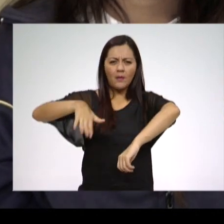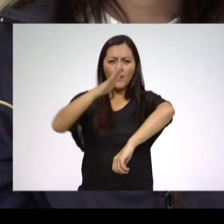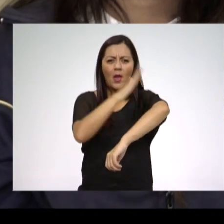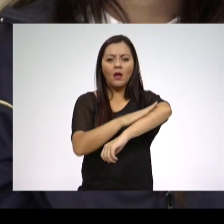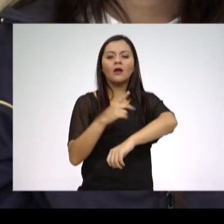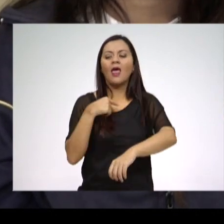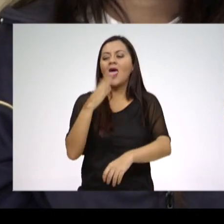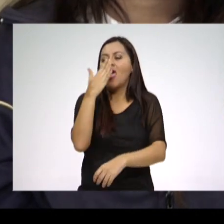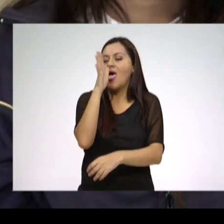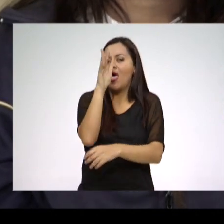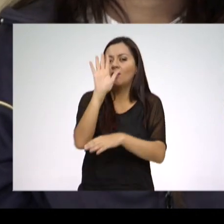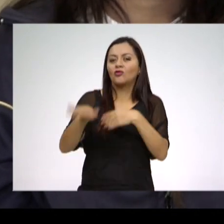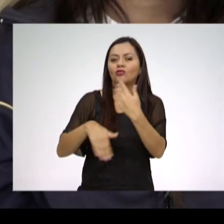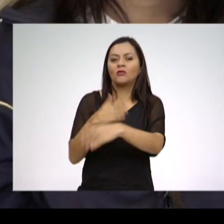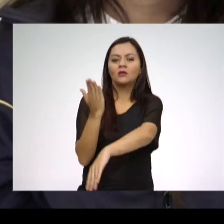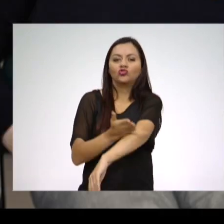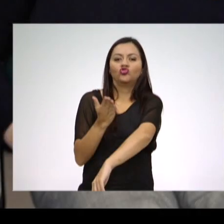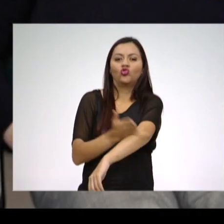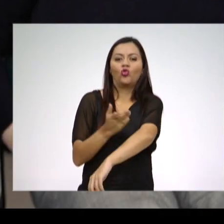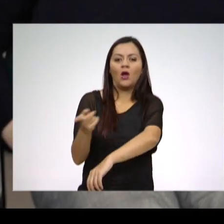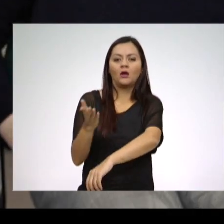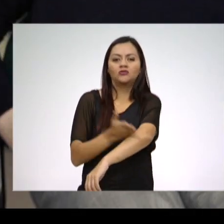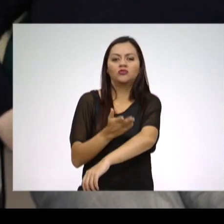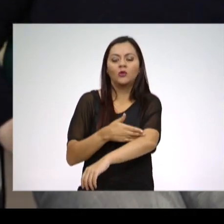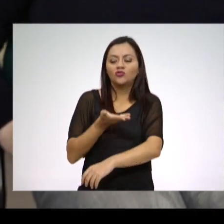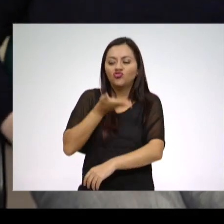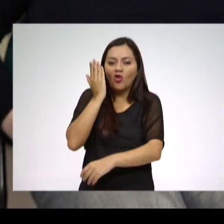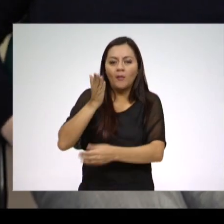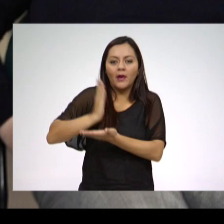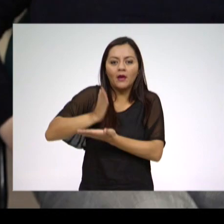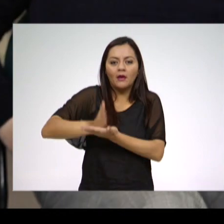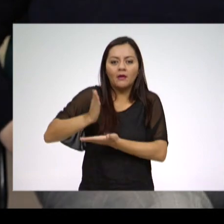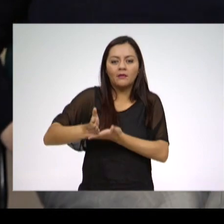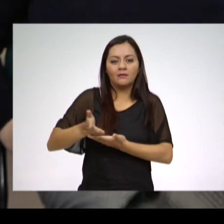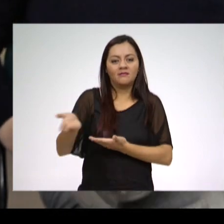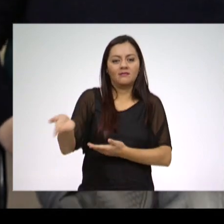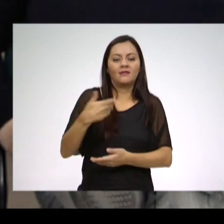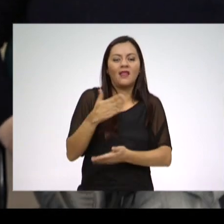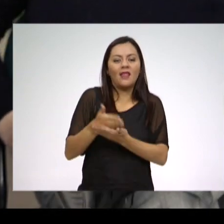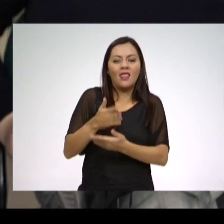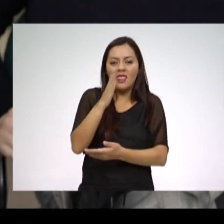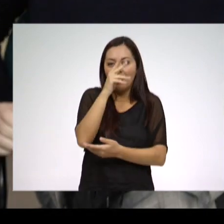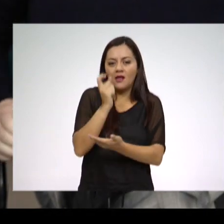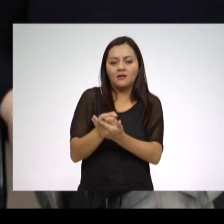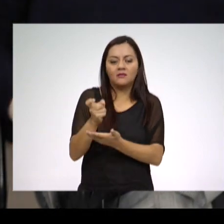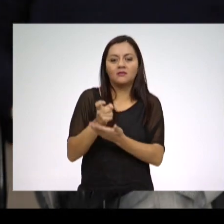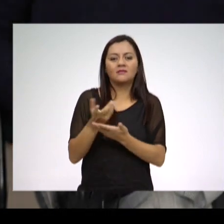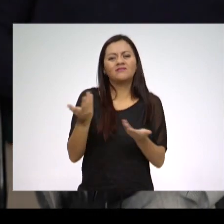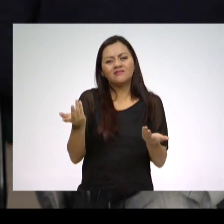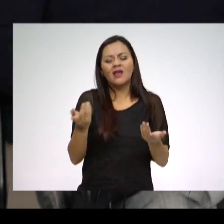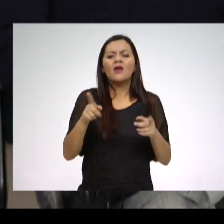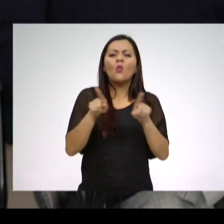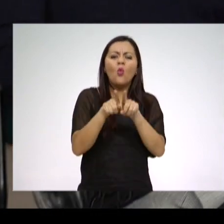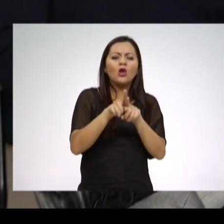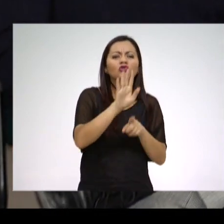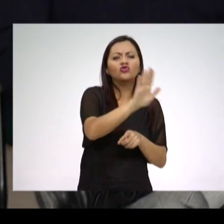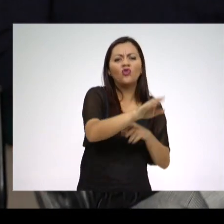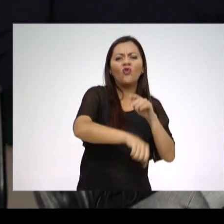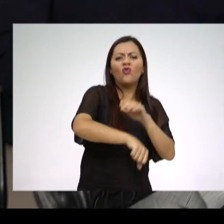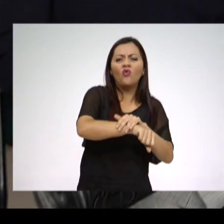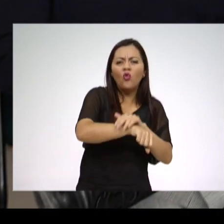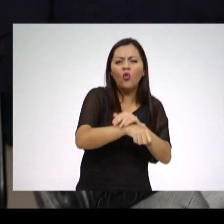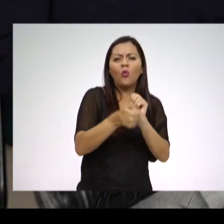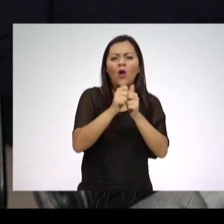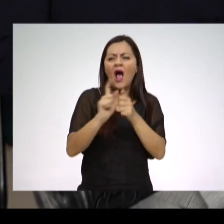yucas y le decíamos sancocho. Como era en ambiente de fútbol y cada futbolista igual tiene su apodo y